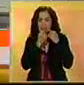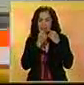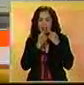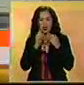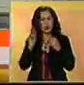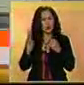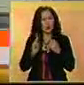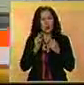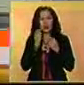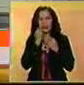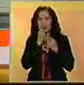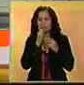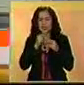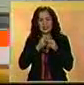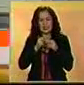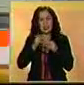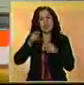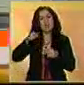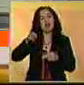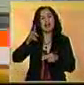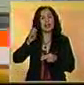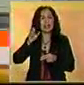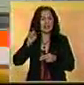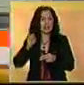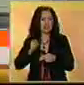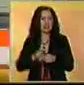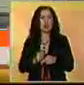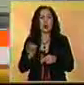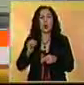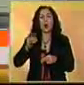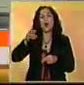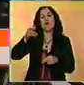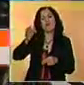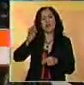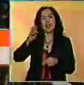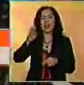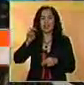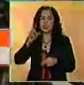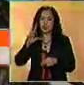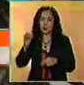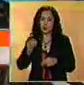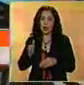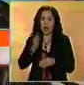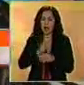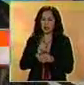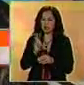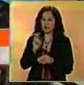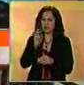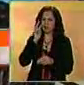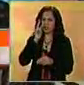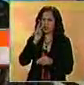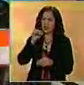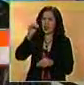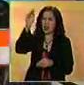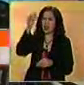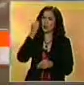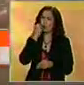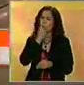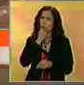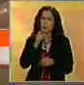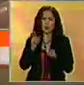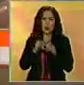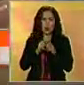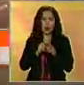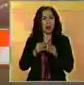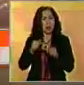usar los frenos o los brackets o los frenillos tradicionales. Antes era extraño observar a un adulto con aparatos de este